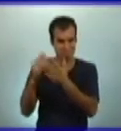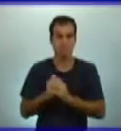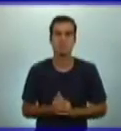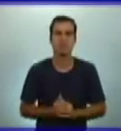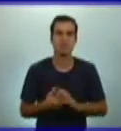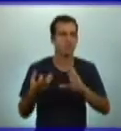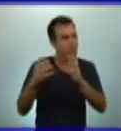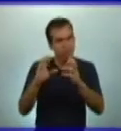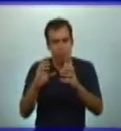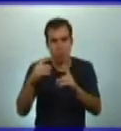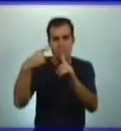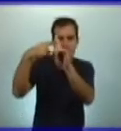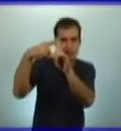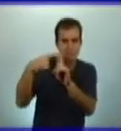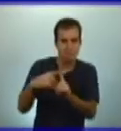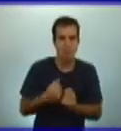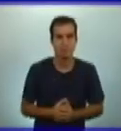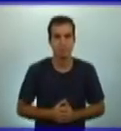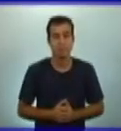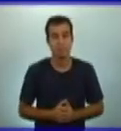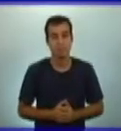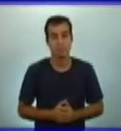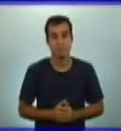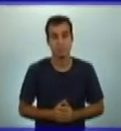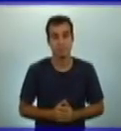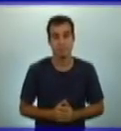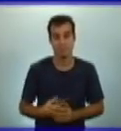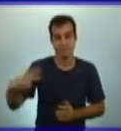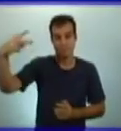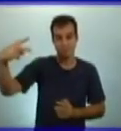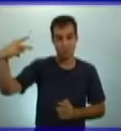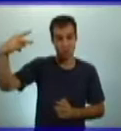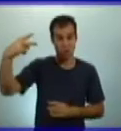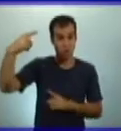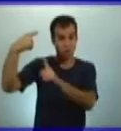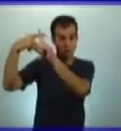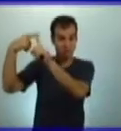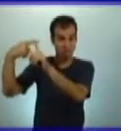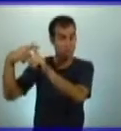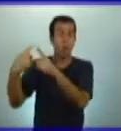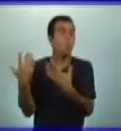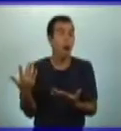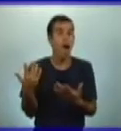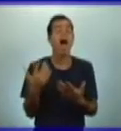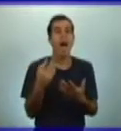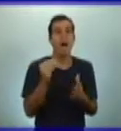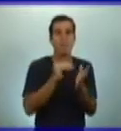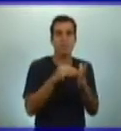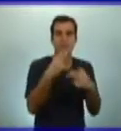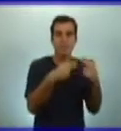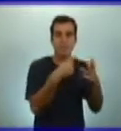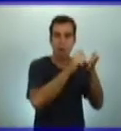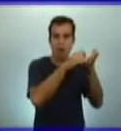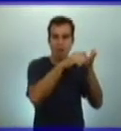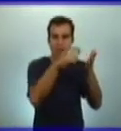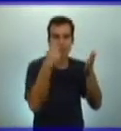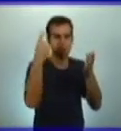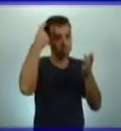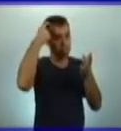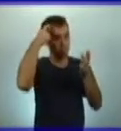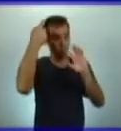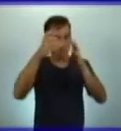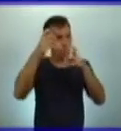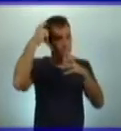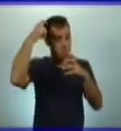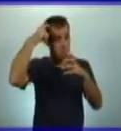7.649. Para llegar a la suma de estos dos sumandos, hacemos, aplicamos el procedimiento escrito y operamos mentalmente